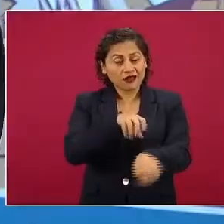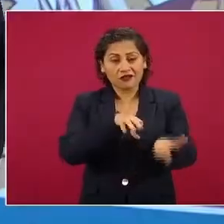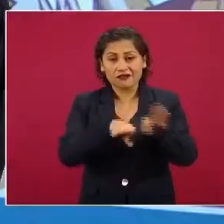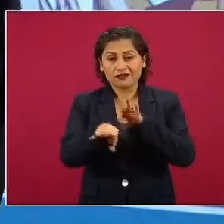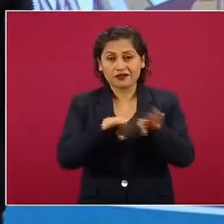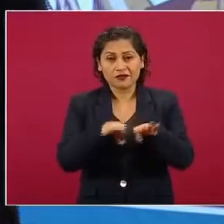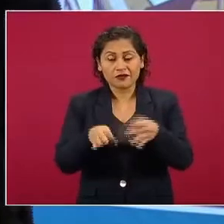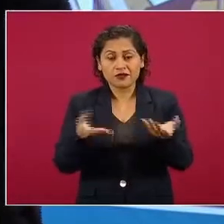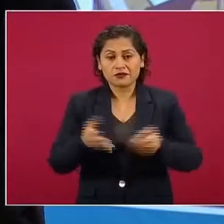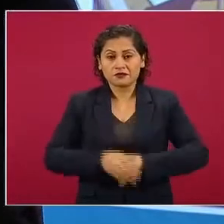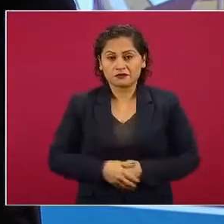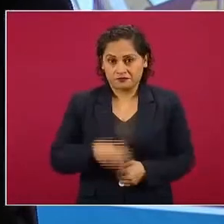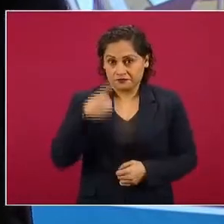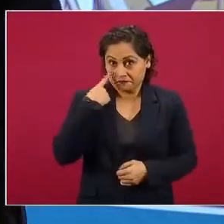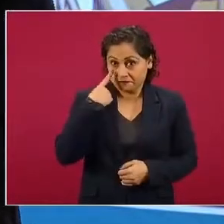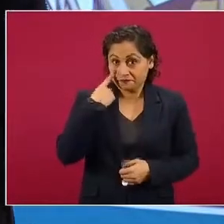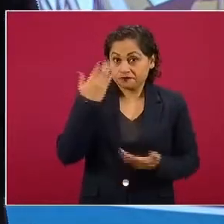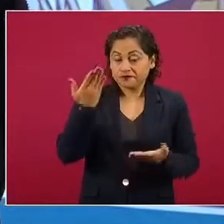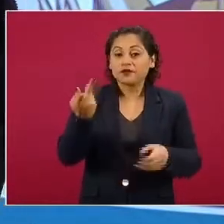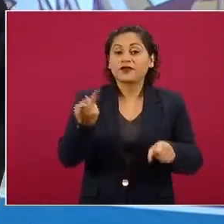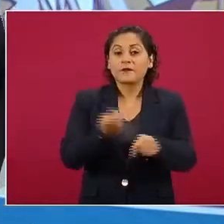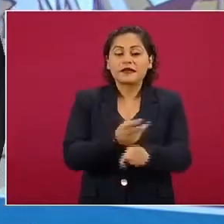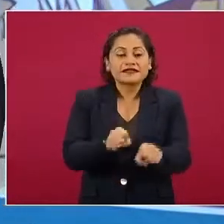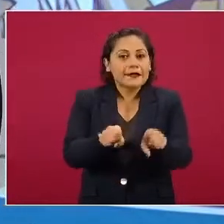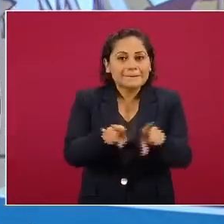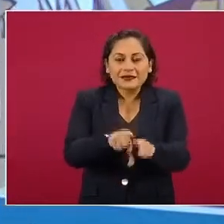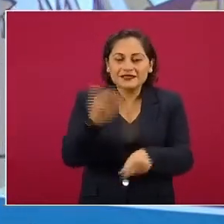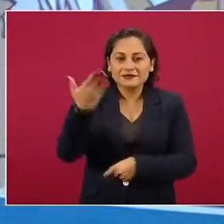Lo que le hicieron al presidente Madero,